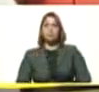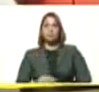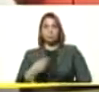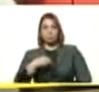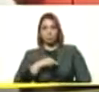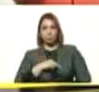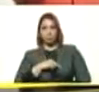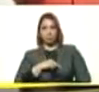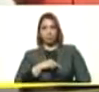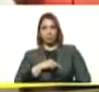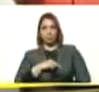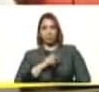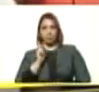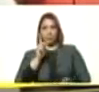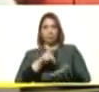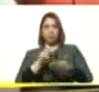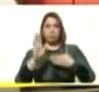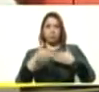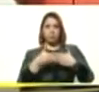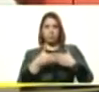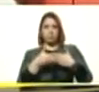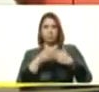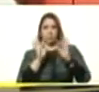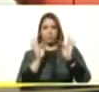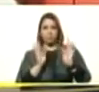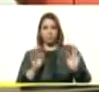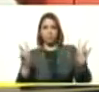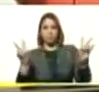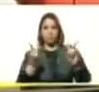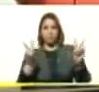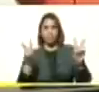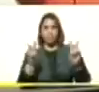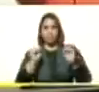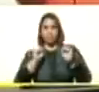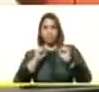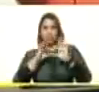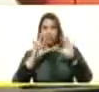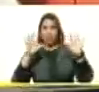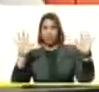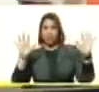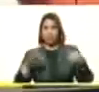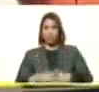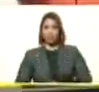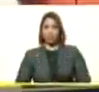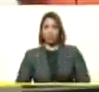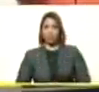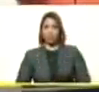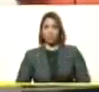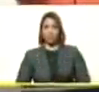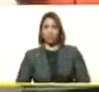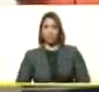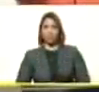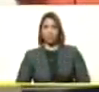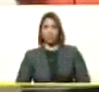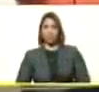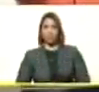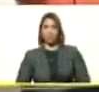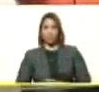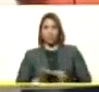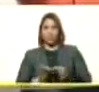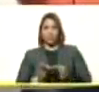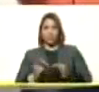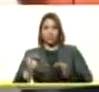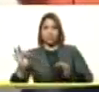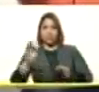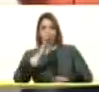estaremos cerrando de forma victoriosa y brillante el largo ciclo bicentenario